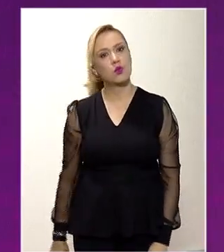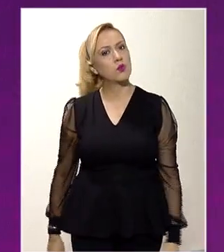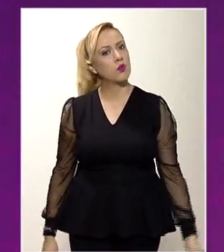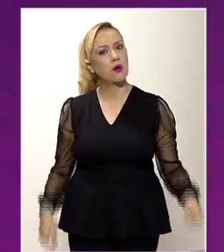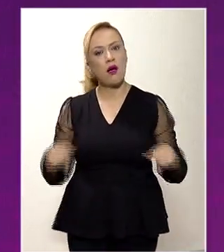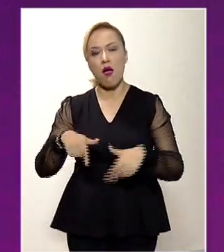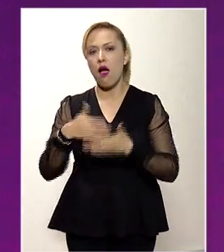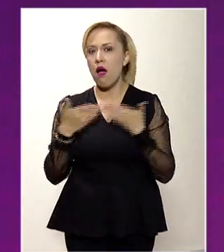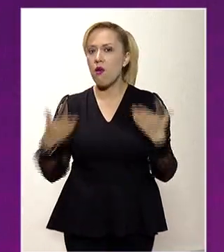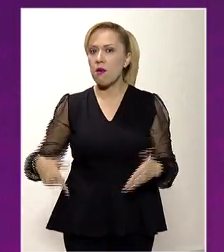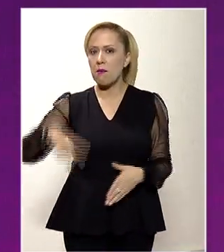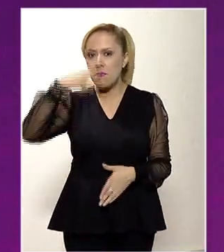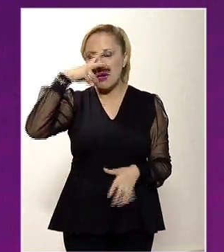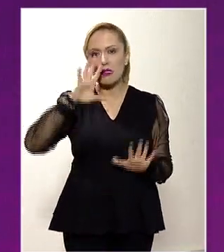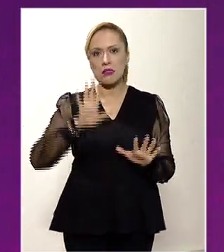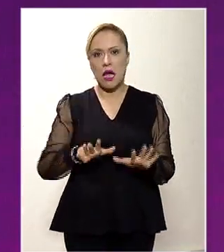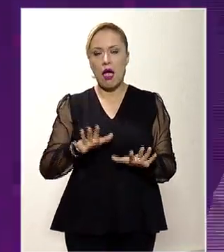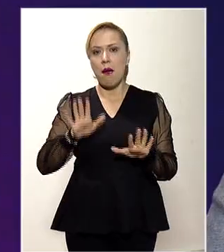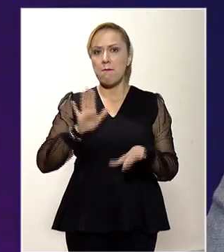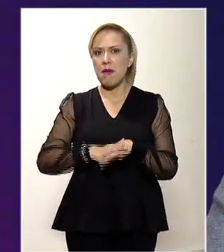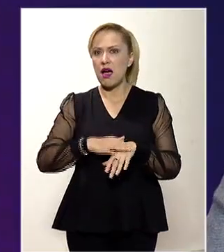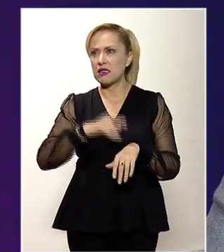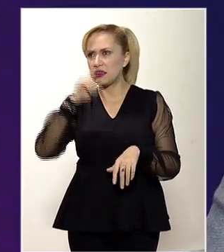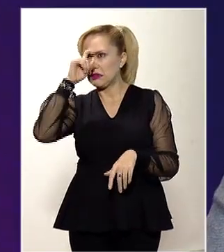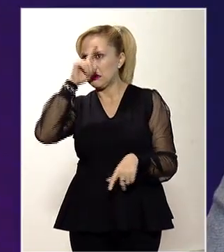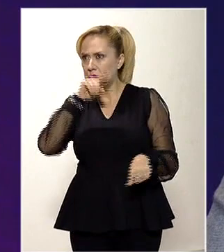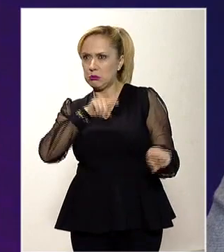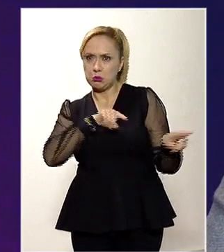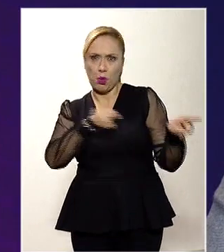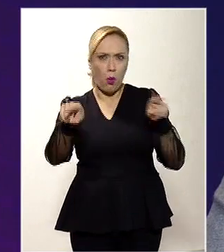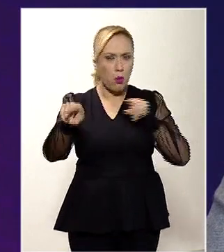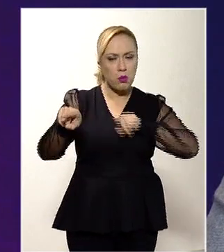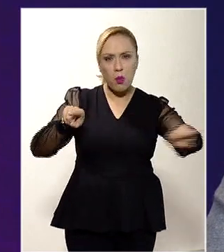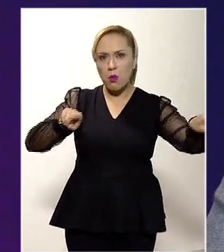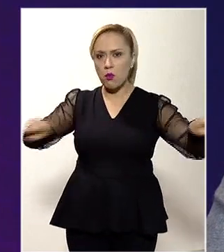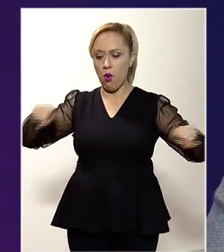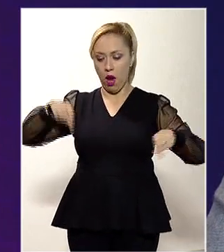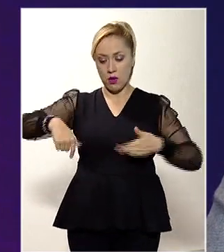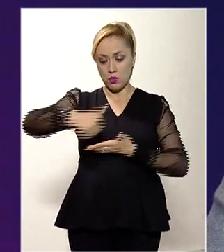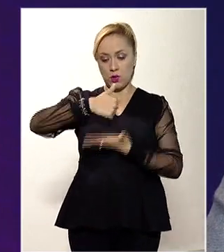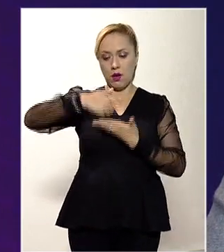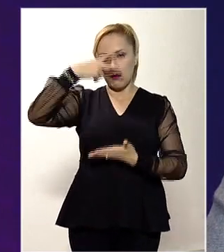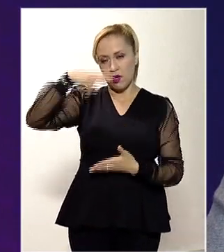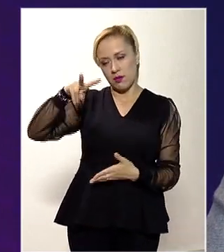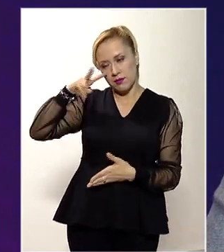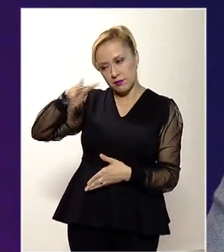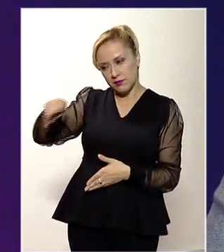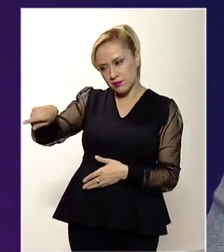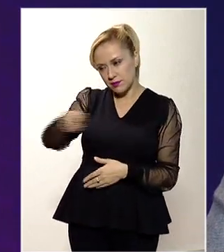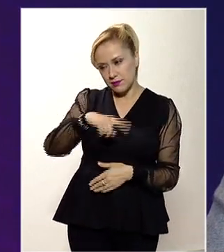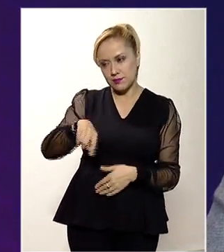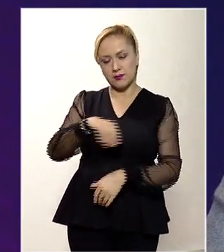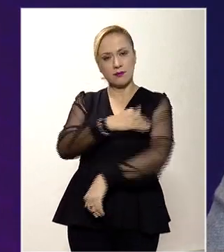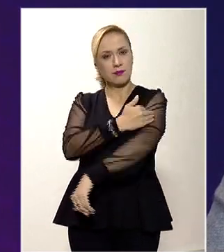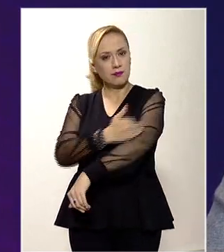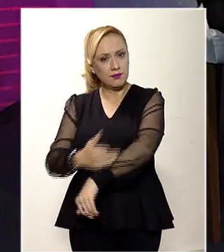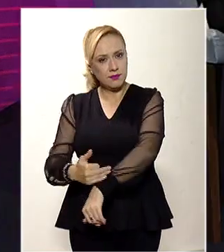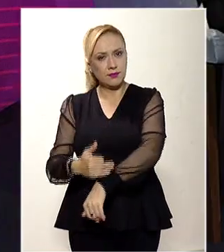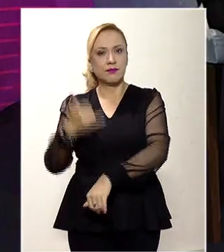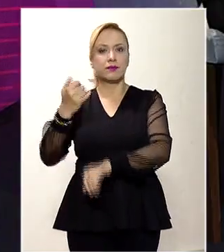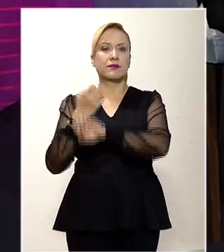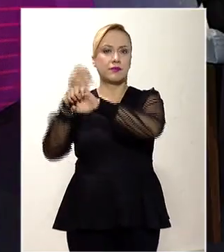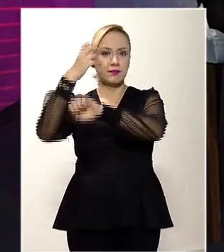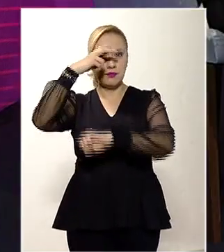el fenómeno ya en México se está complejizando mucho porque al menos aquí en la Ciudad de México sí lo vemos. O sea, las dinámicas familiares que está viendo en la ciudad, en el